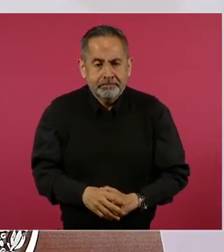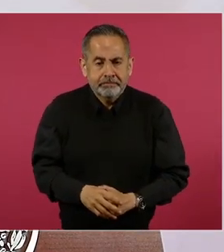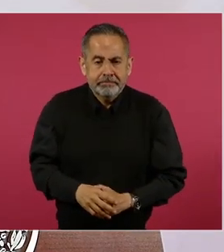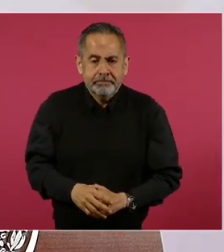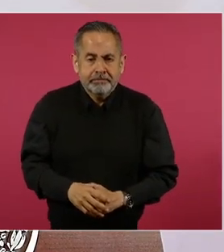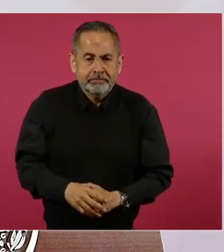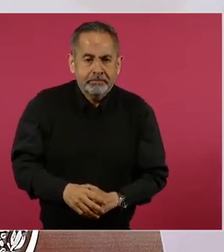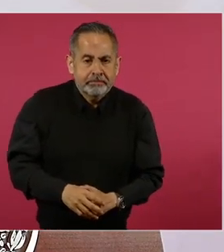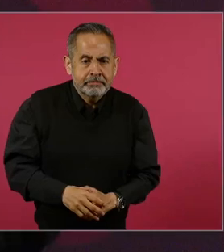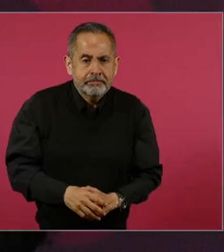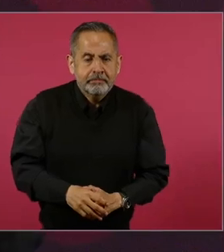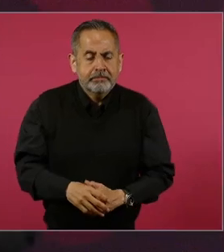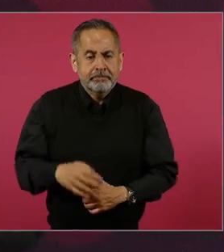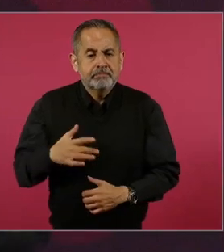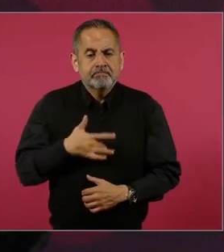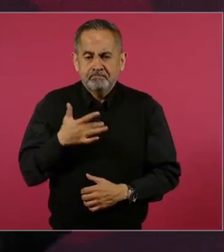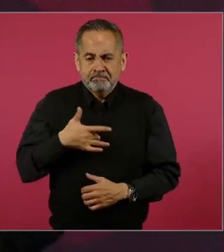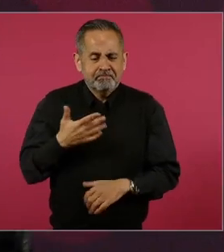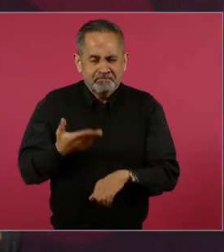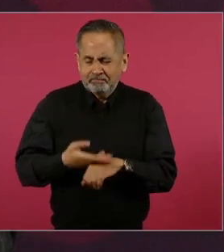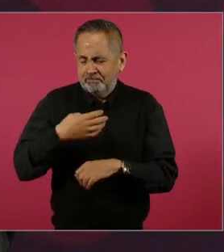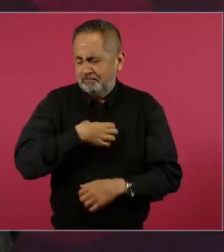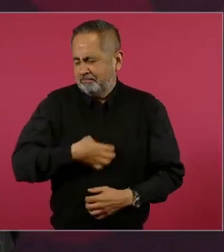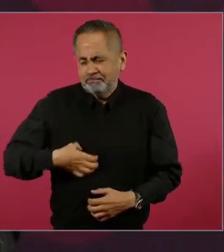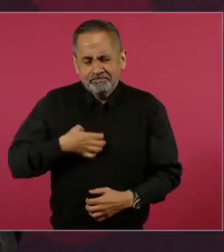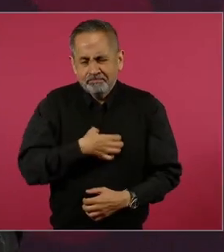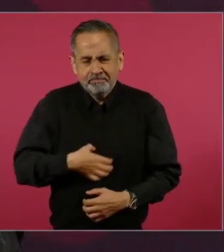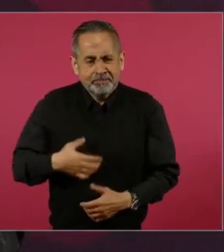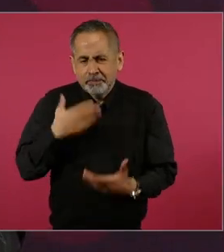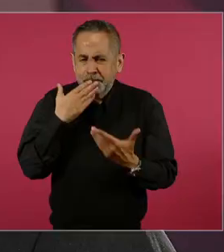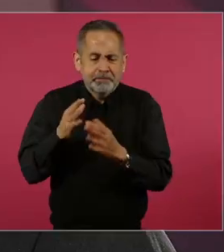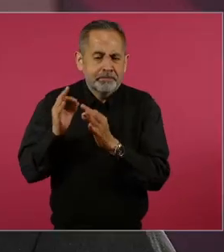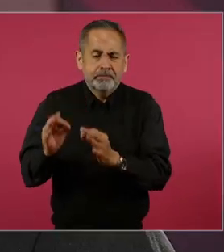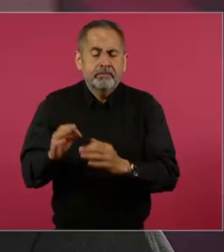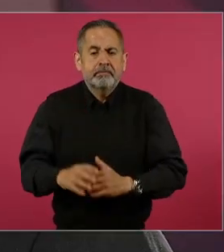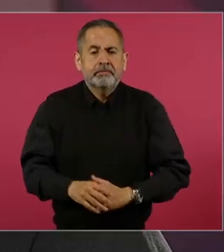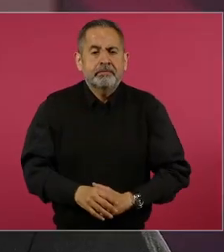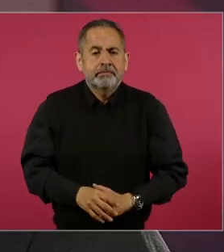Estoy muy contento.